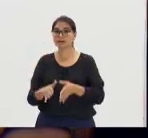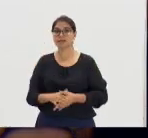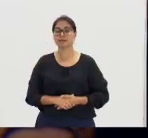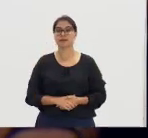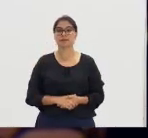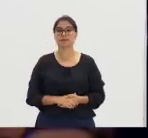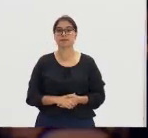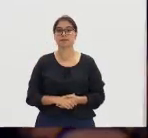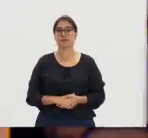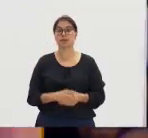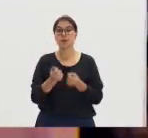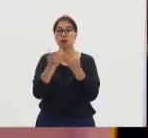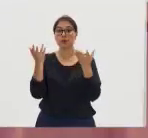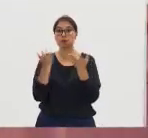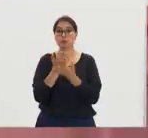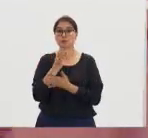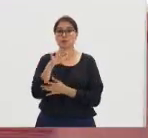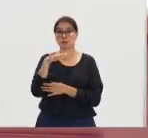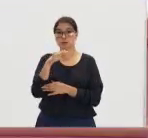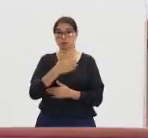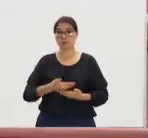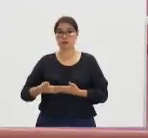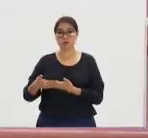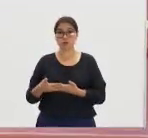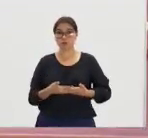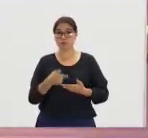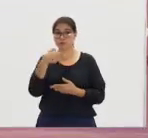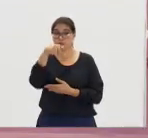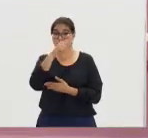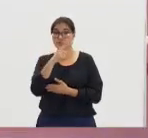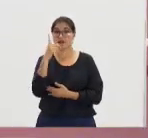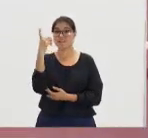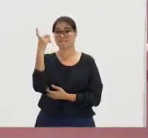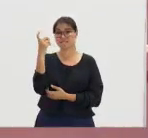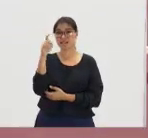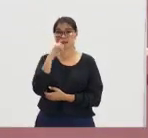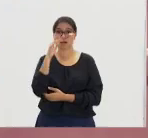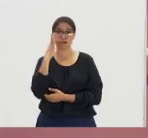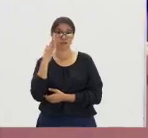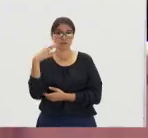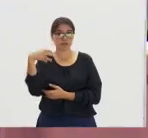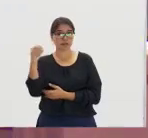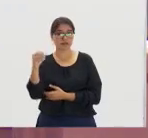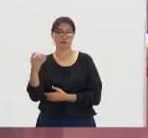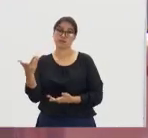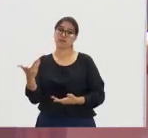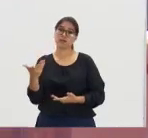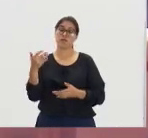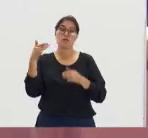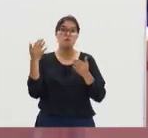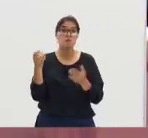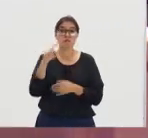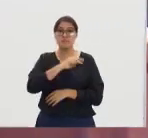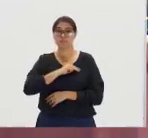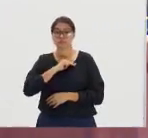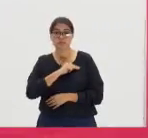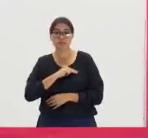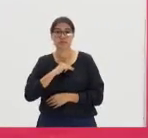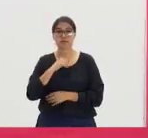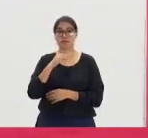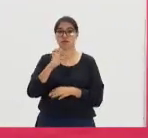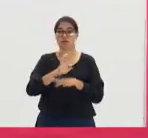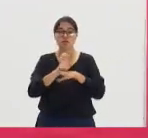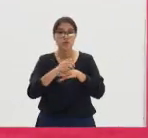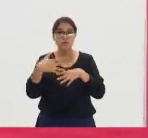sus hijos, que somos la generación de los padres ausentes, o por el ministerio, o por el negocio, los andan metiendo a rehab